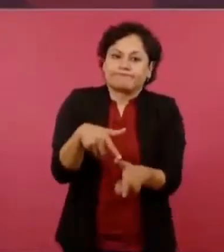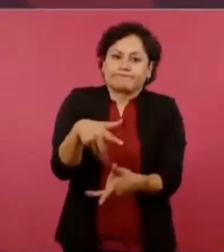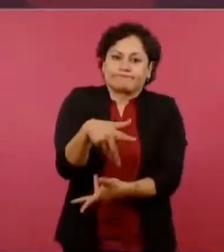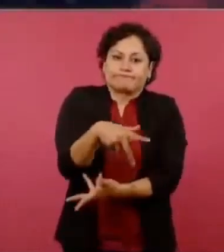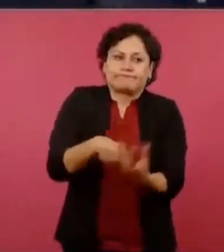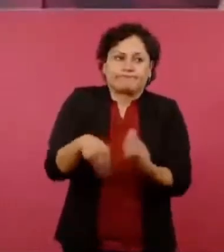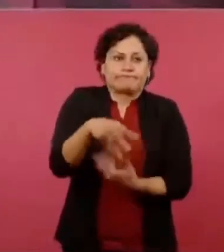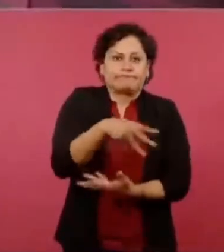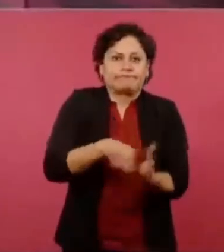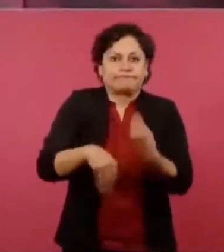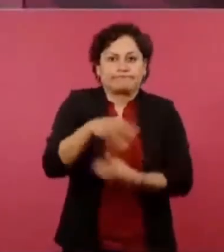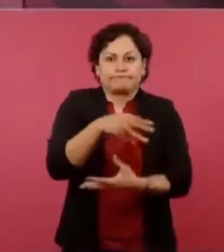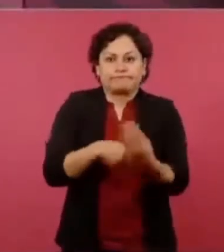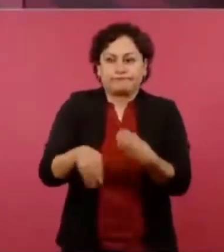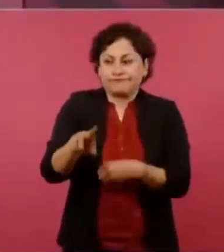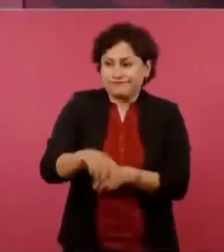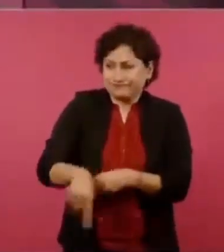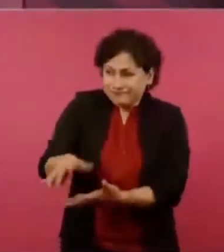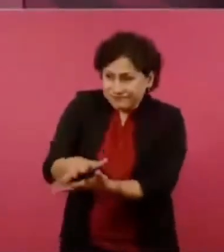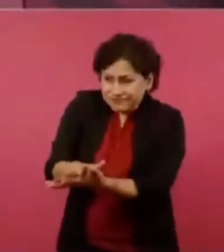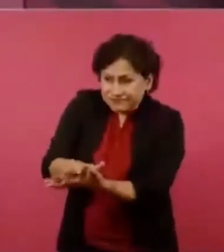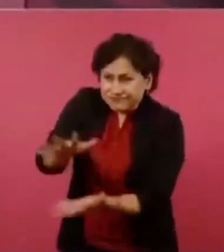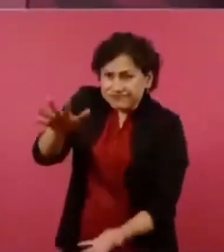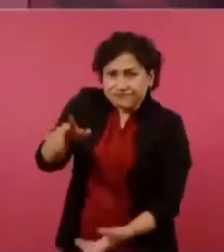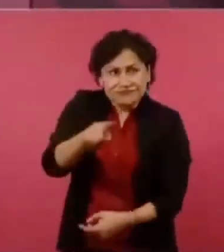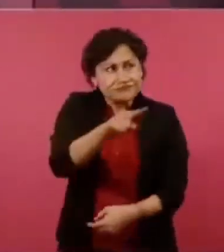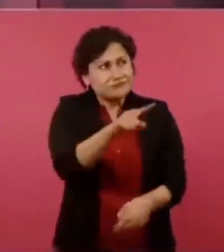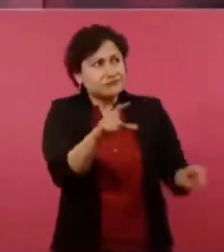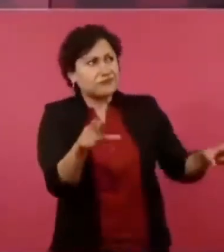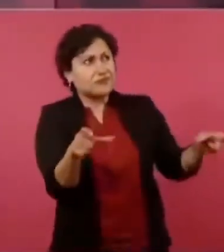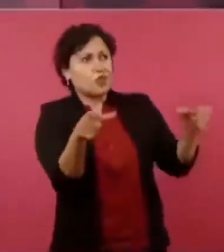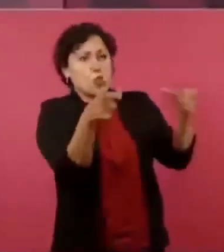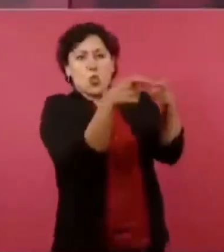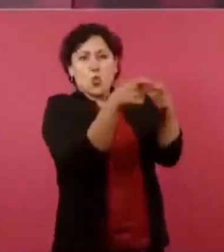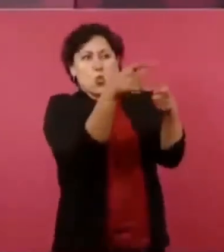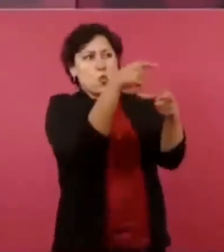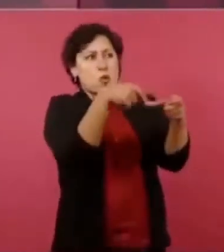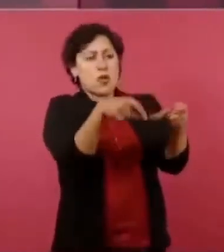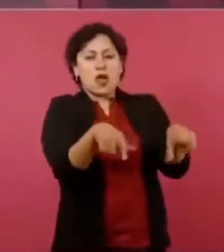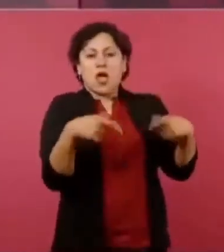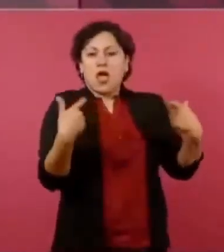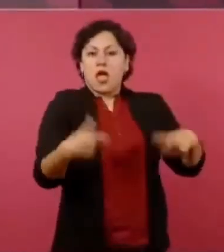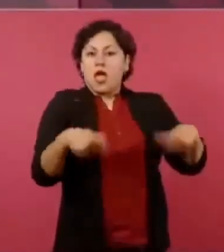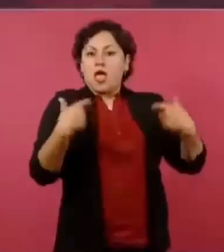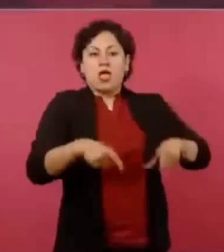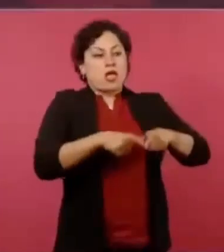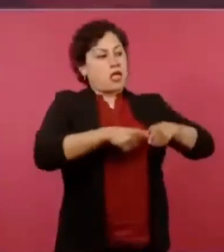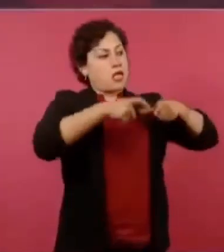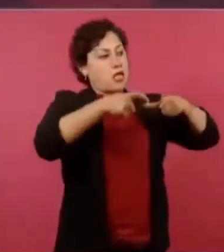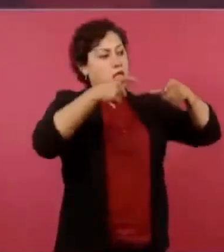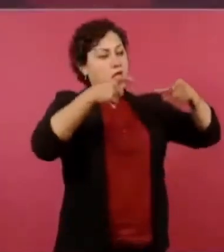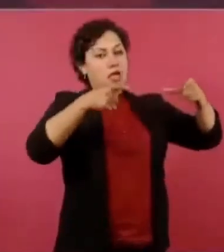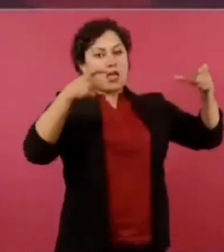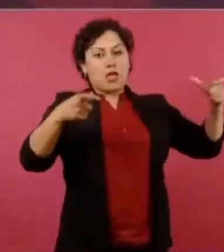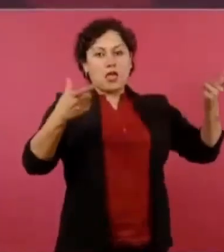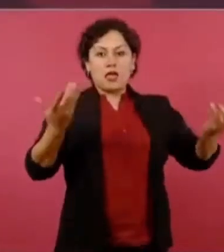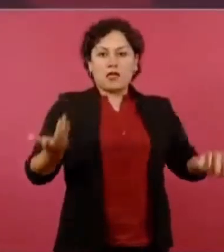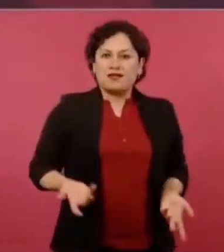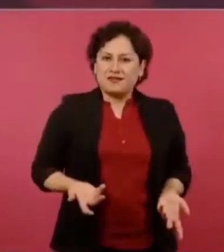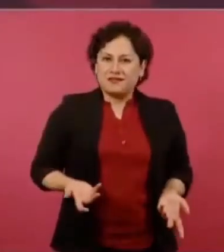las fortunas, ¿no?, que les debería dar vergüenza hasta salir en esas listas,